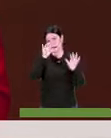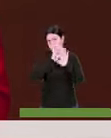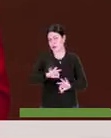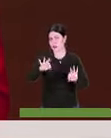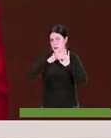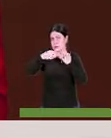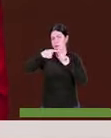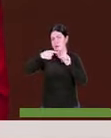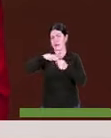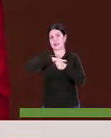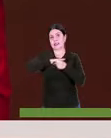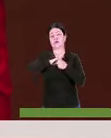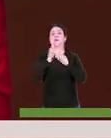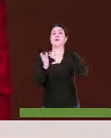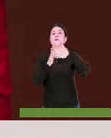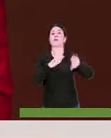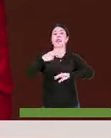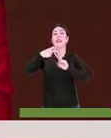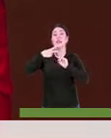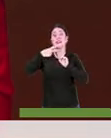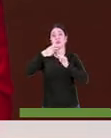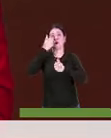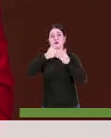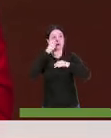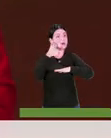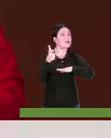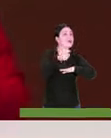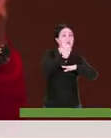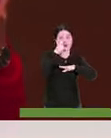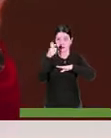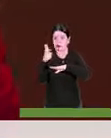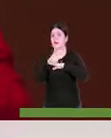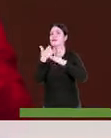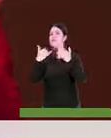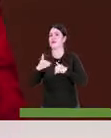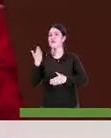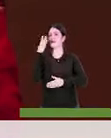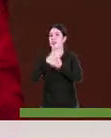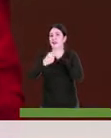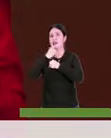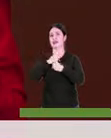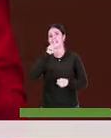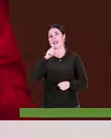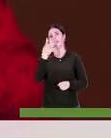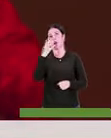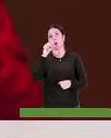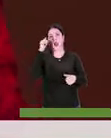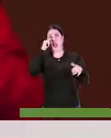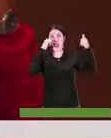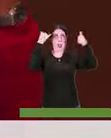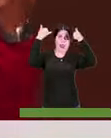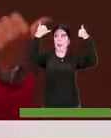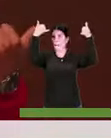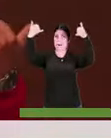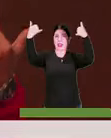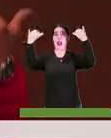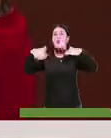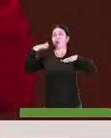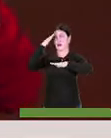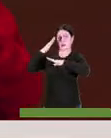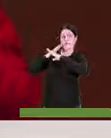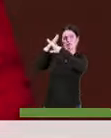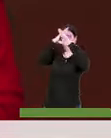Ese es el primer eje. El segundo eje es el monitoreo. Contratamos desde el año pasado 640 cámaras adicionales que, además de ser antievasión, también